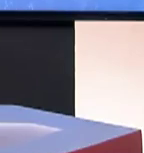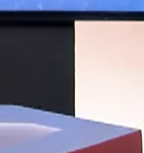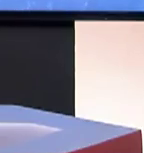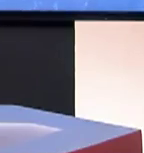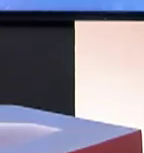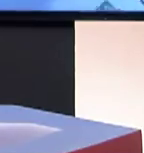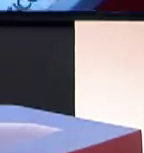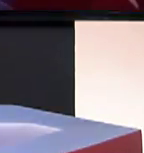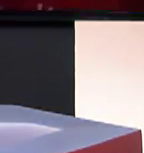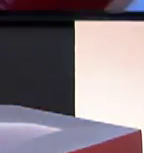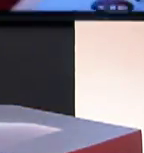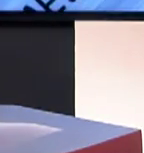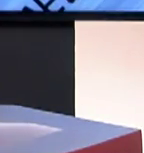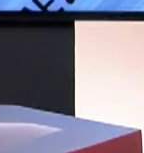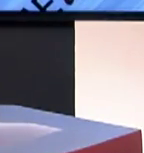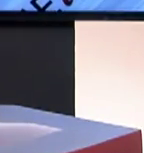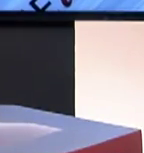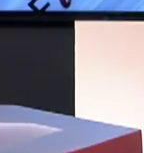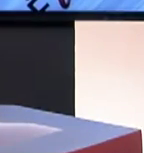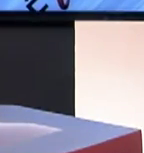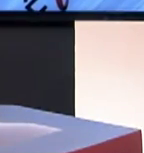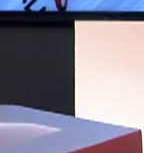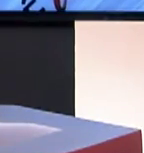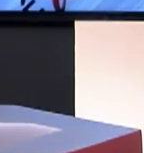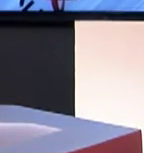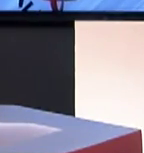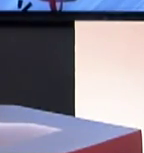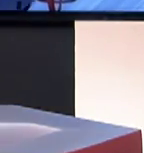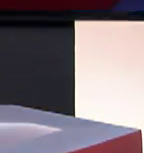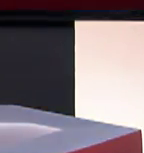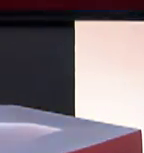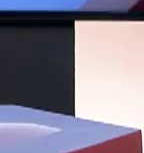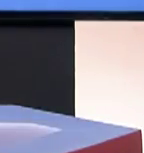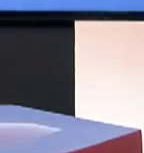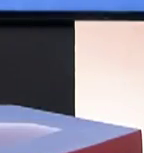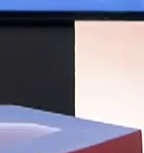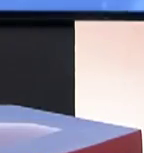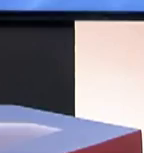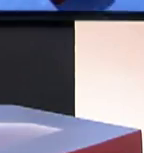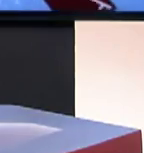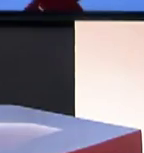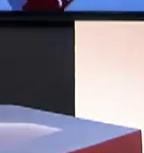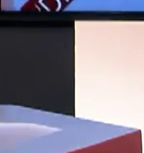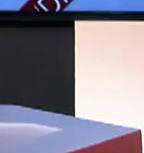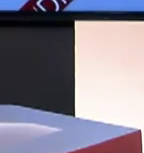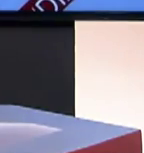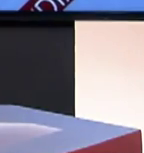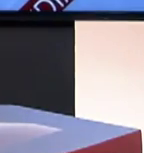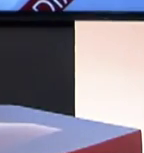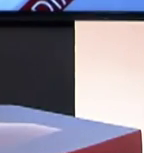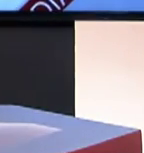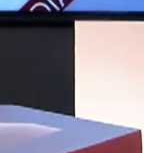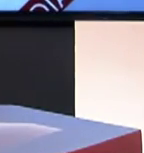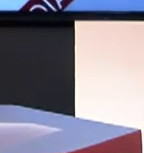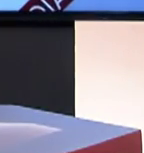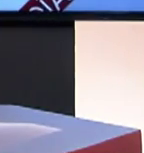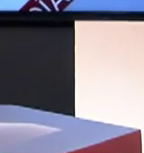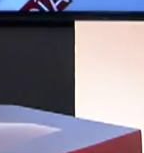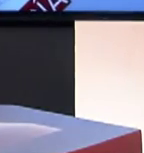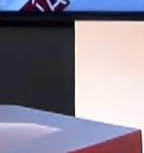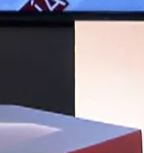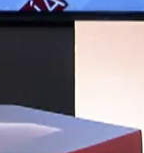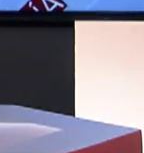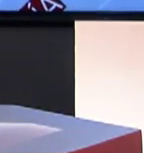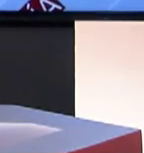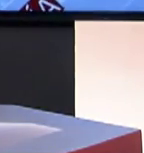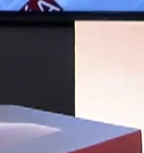de cierto tipo de áreas, así que para profundizar al respecto le agradecemos que nos tome la llamada el doctor Ulises Hernández Romano, él es director